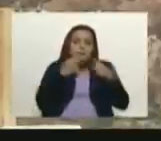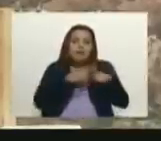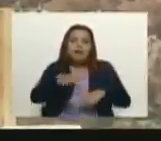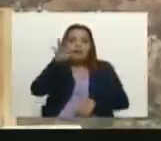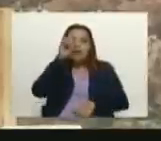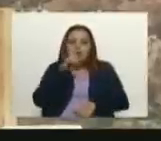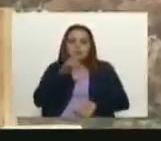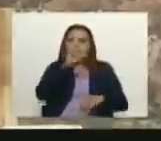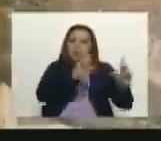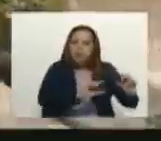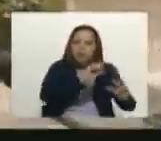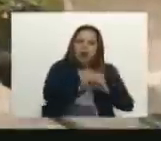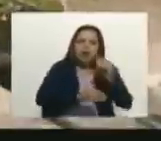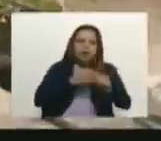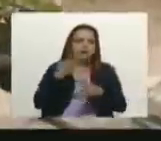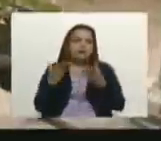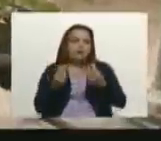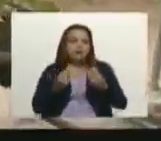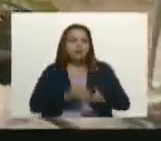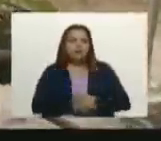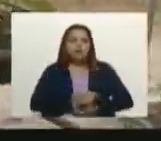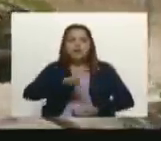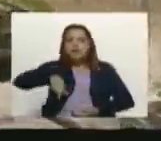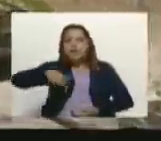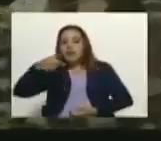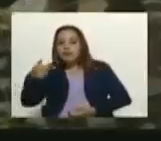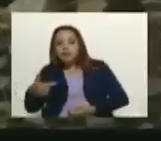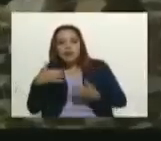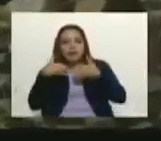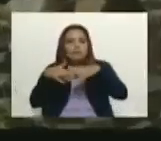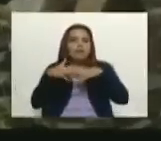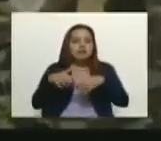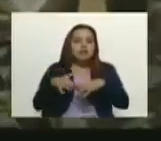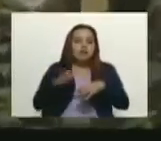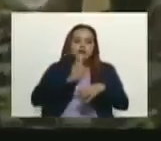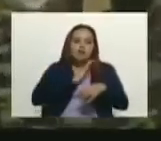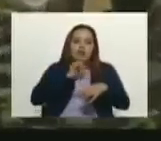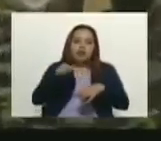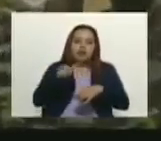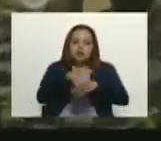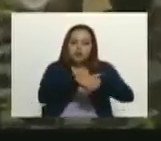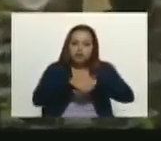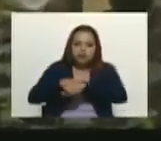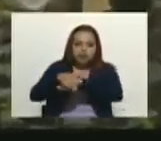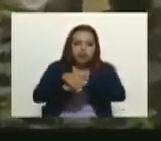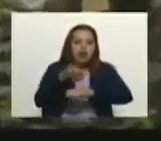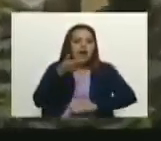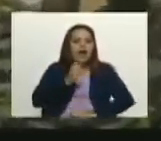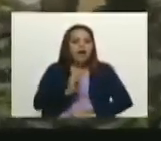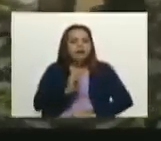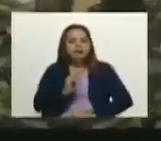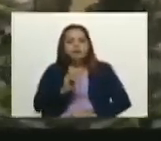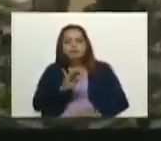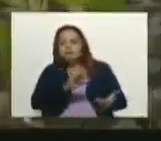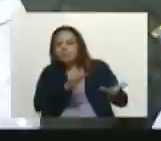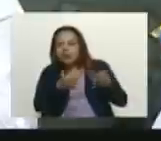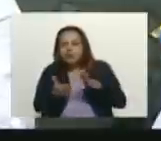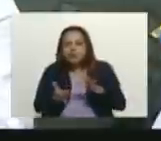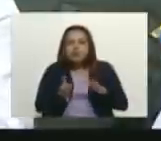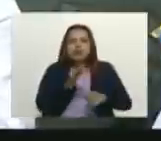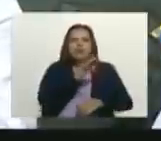con poco hacer mucho. Luego llegamos con una empresa trujillana que estuvo un poco más de